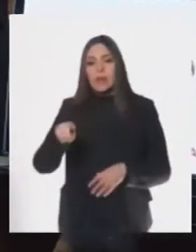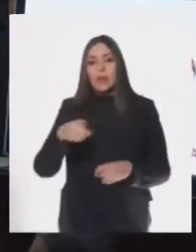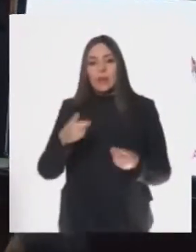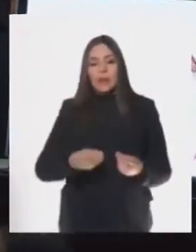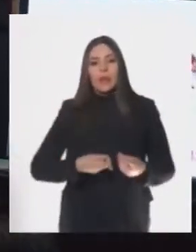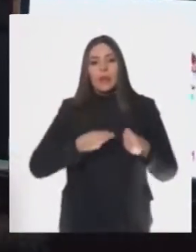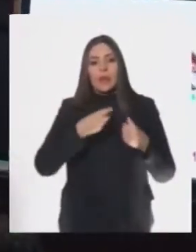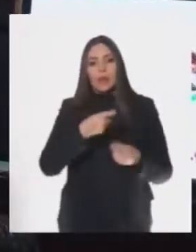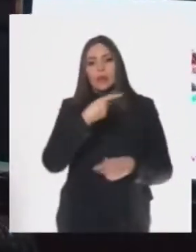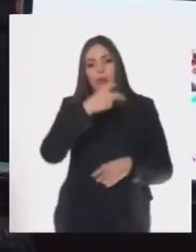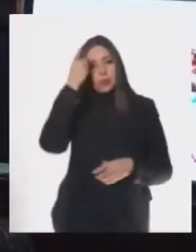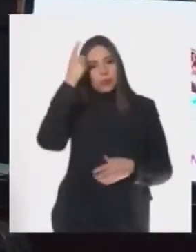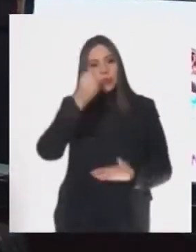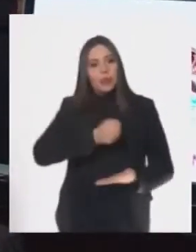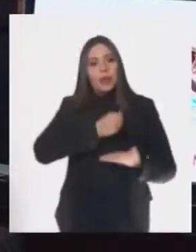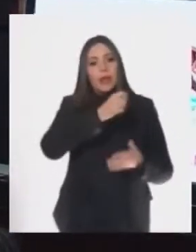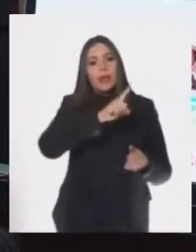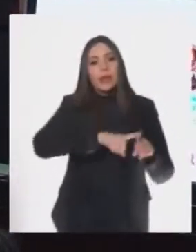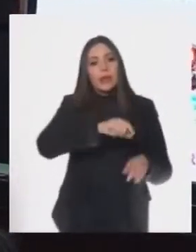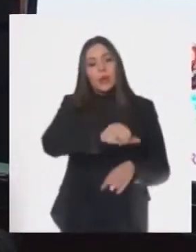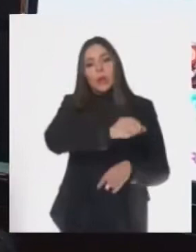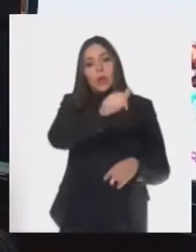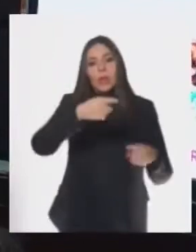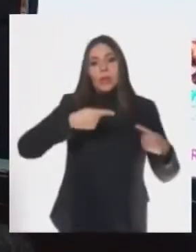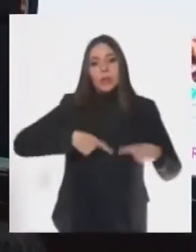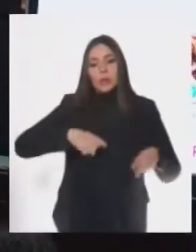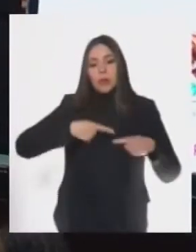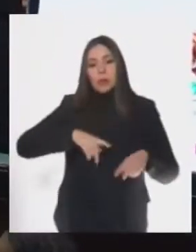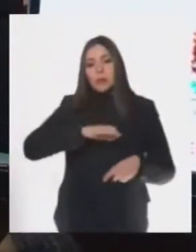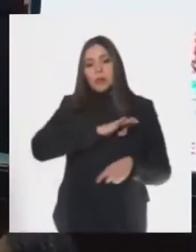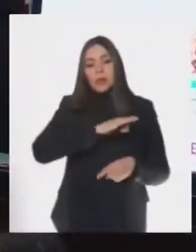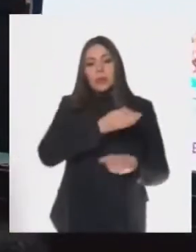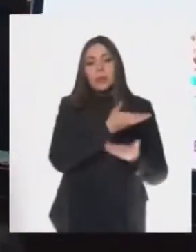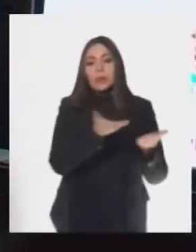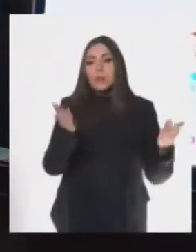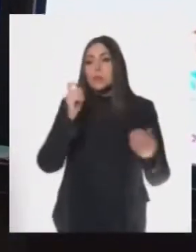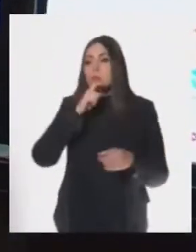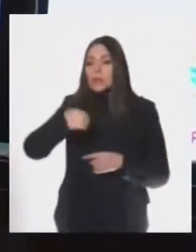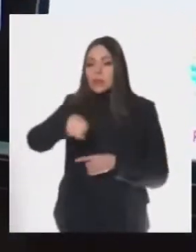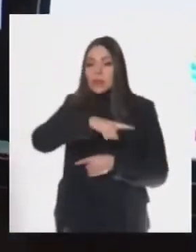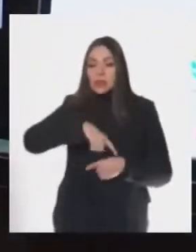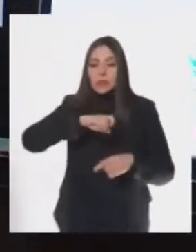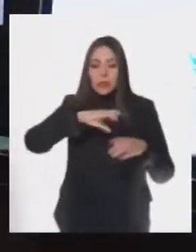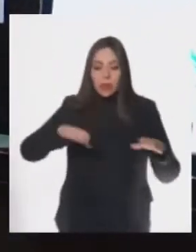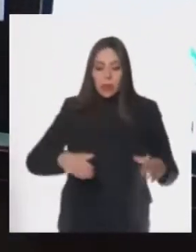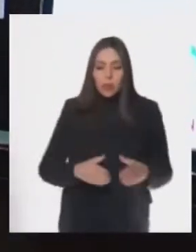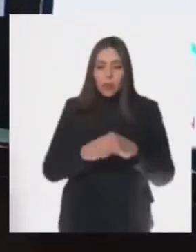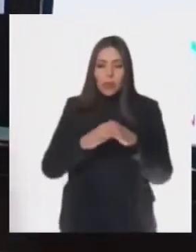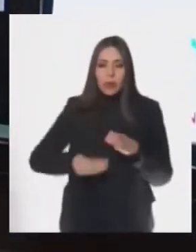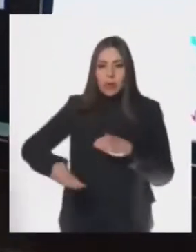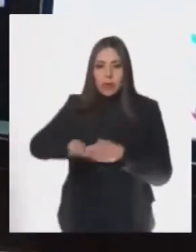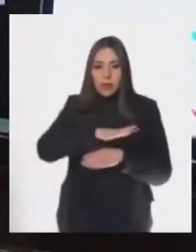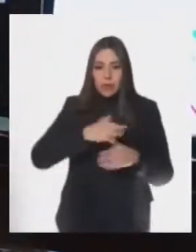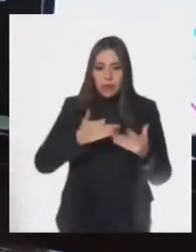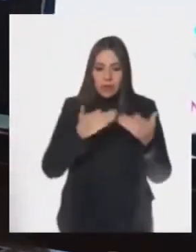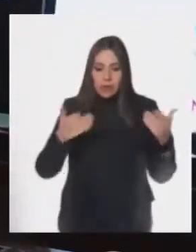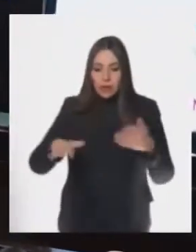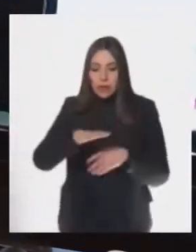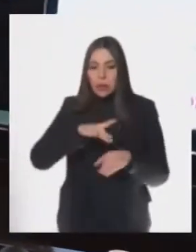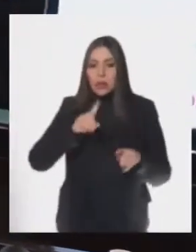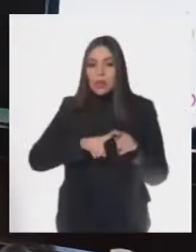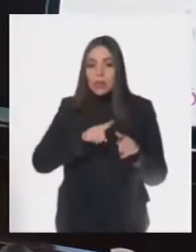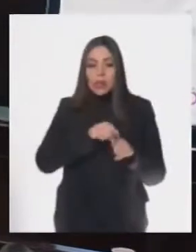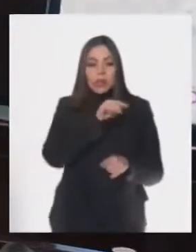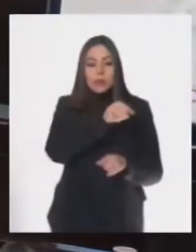derechos correspondientes al mejor postor de entre los miembros de la población ejidal, respetando en todo caso los derechos